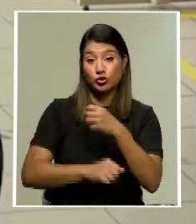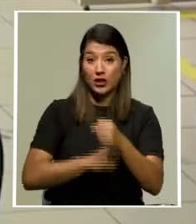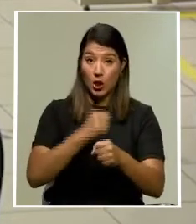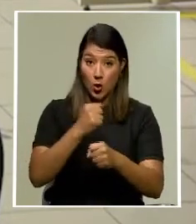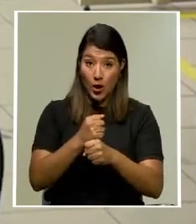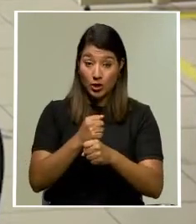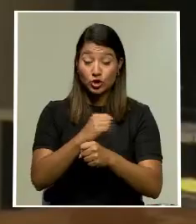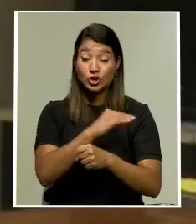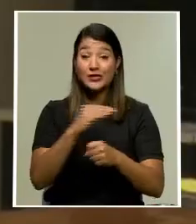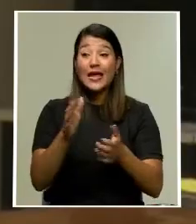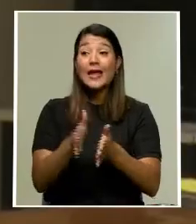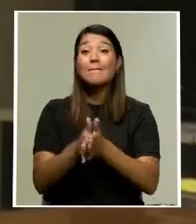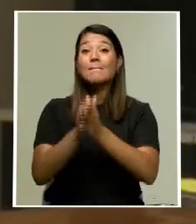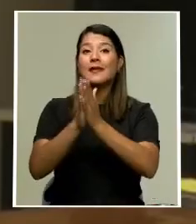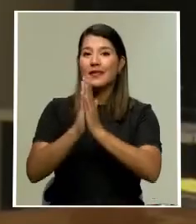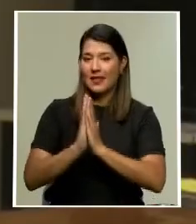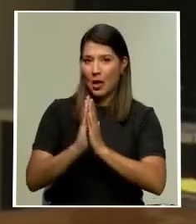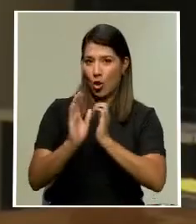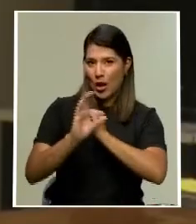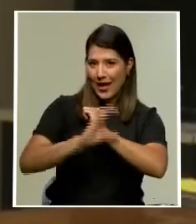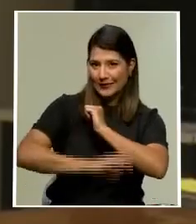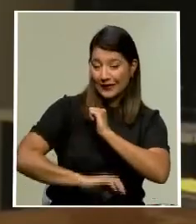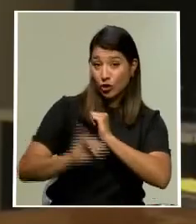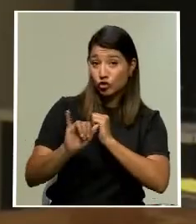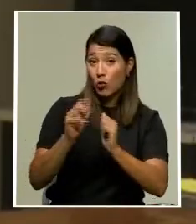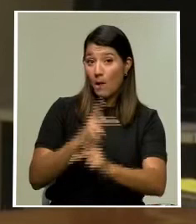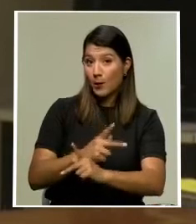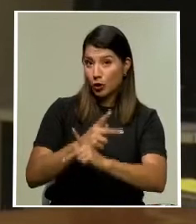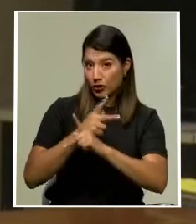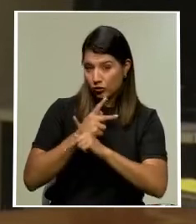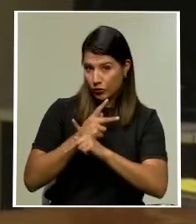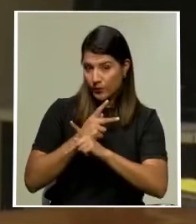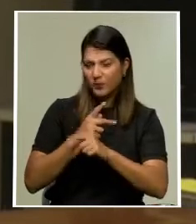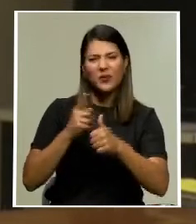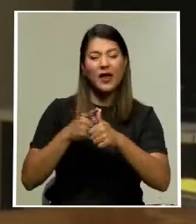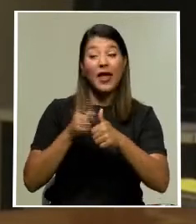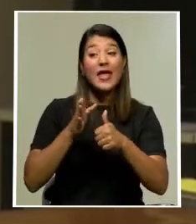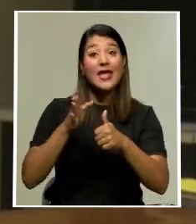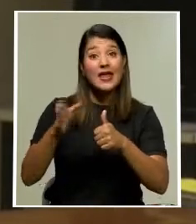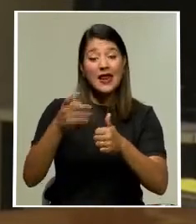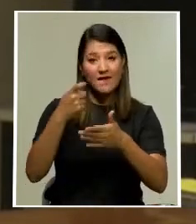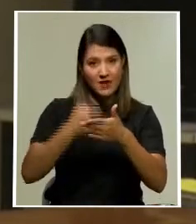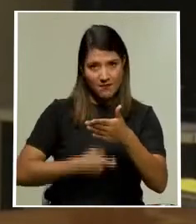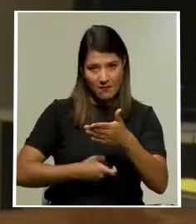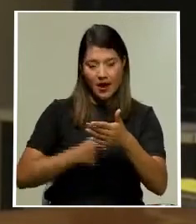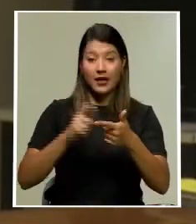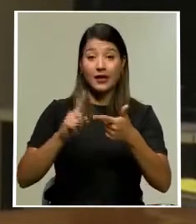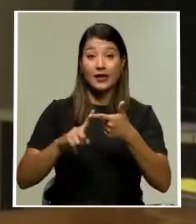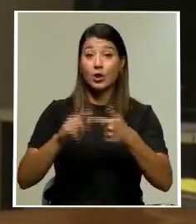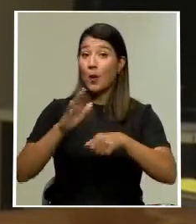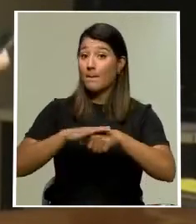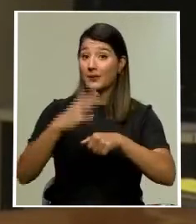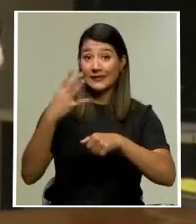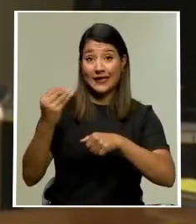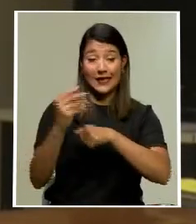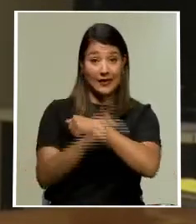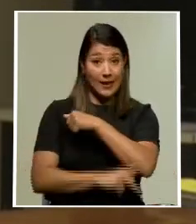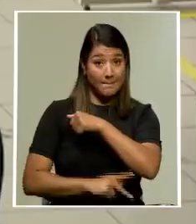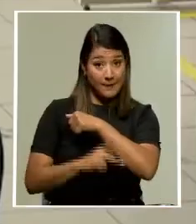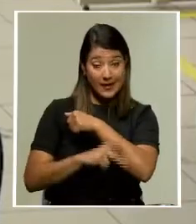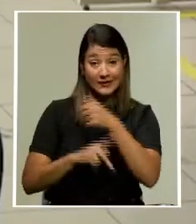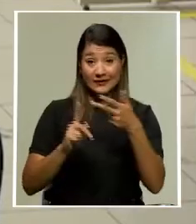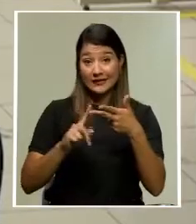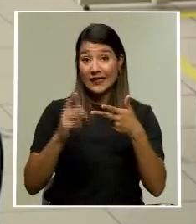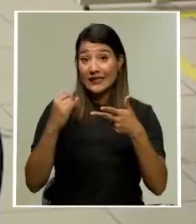siguientes medidas cautelares en caso de imponerse la sanción: firmar periódicamente, impedimento de salida del país y en caso